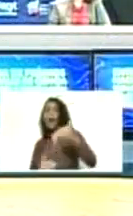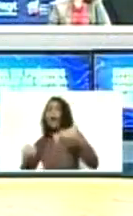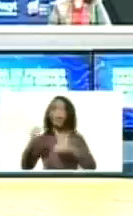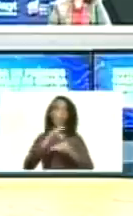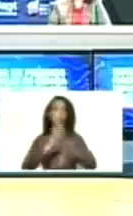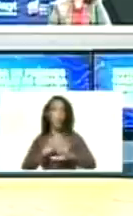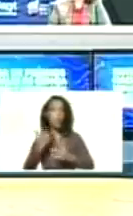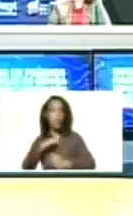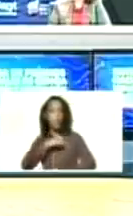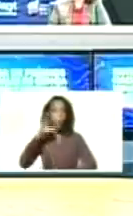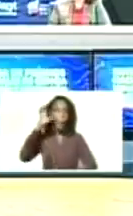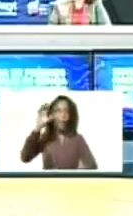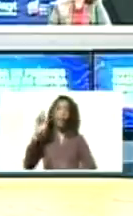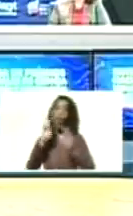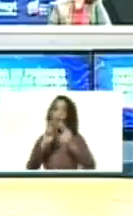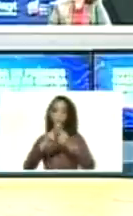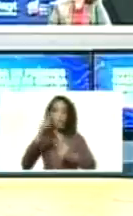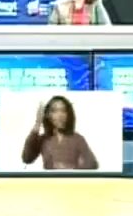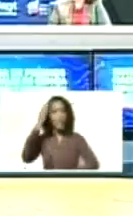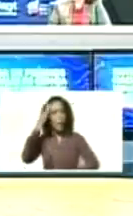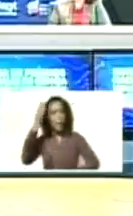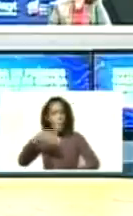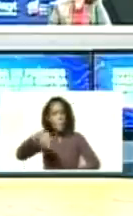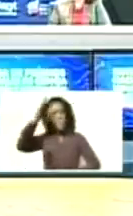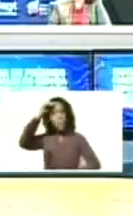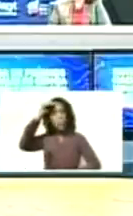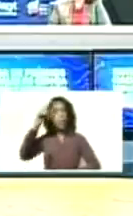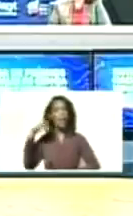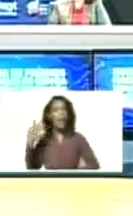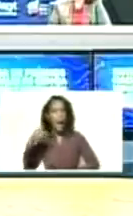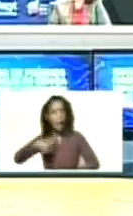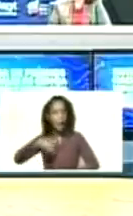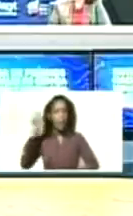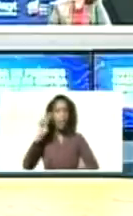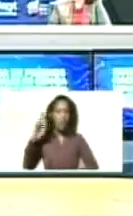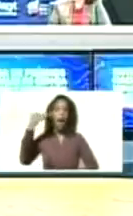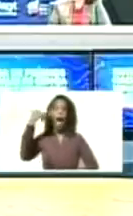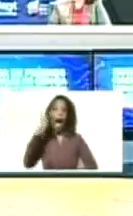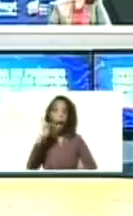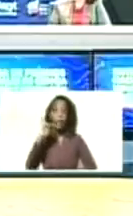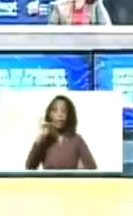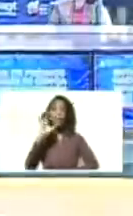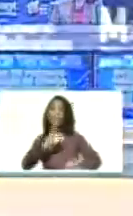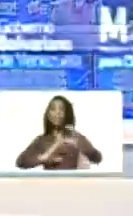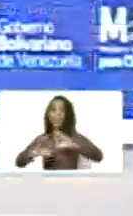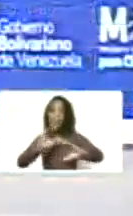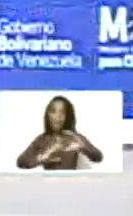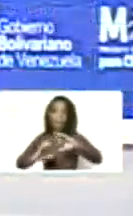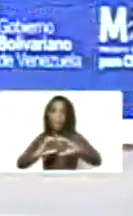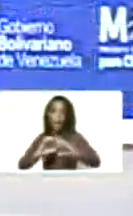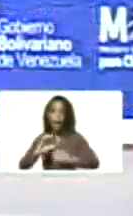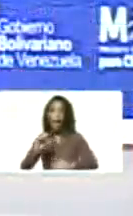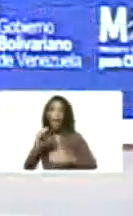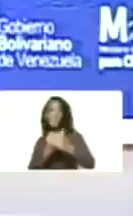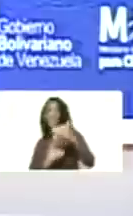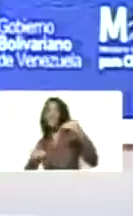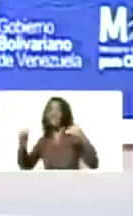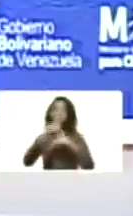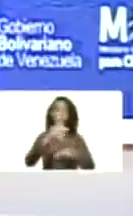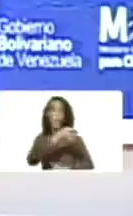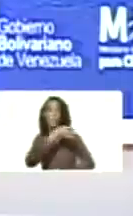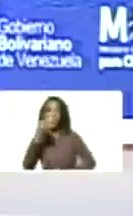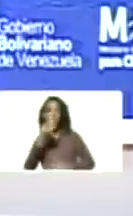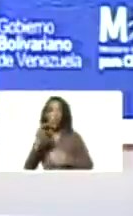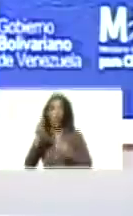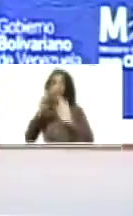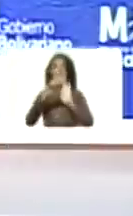nuestro país conozca y el mundo conozca que en Venezuela se hace ciencia del más alto nivel